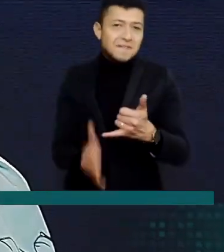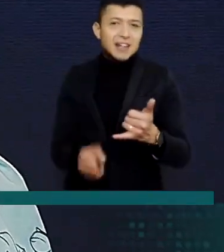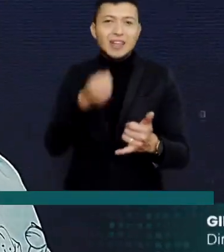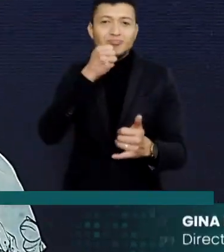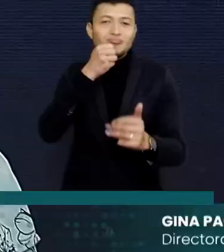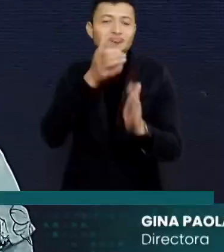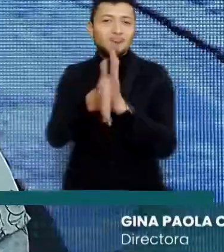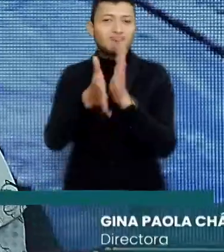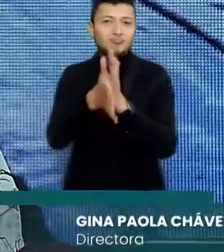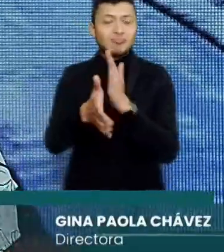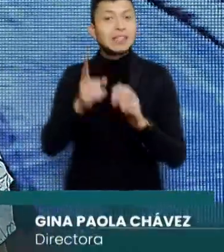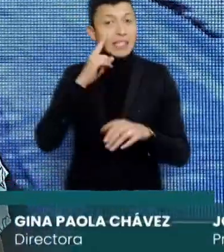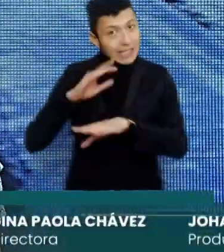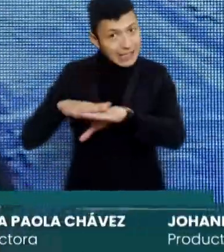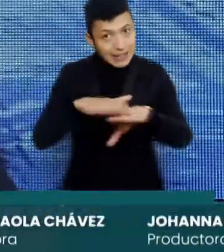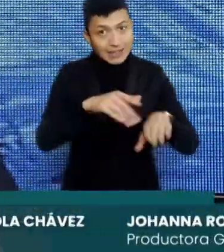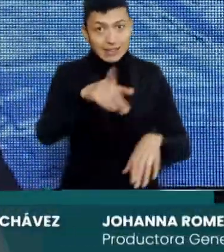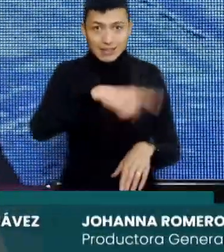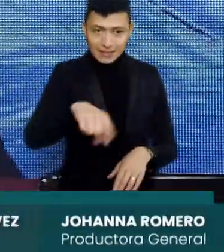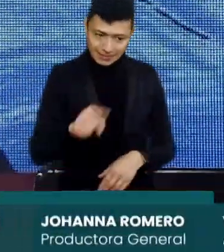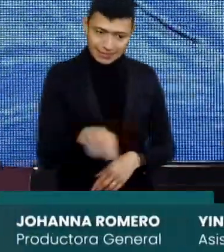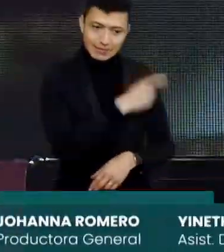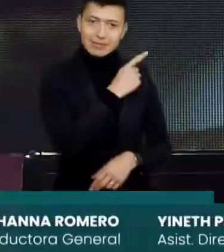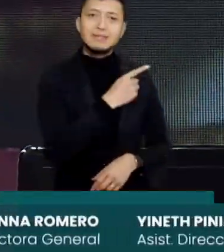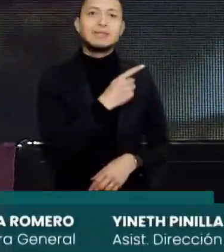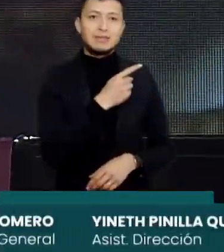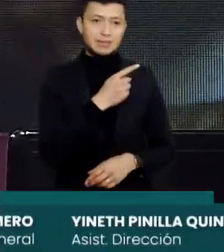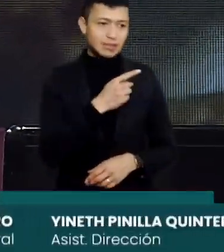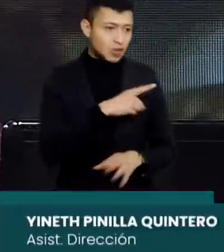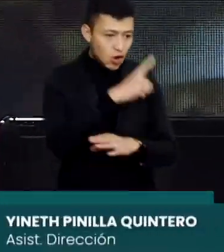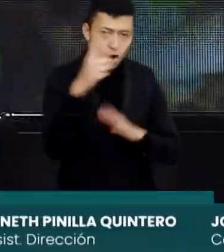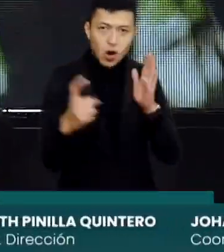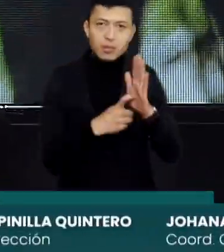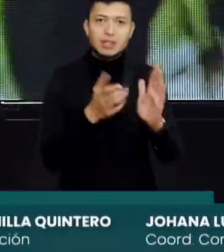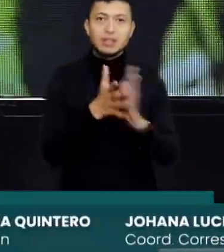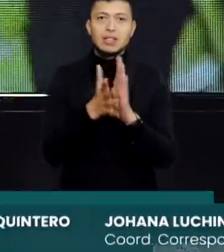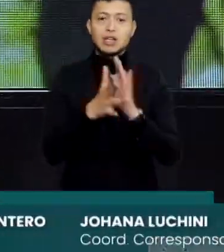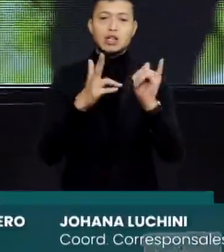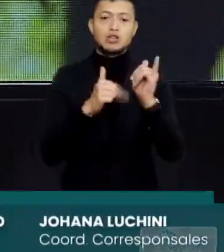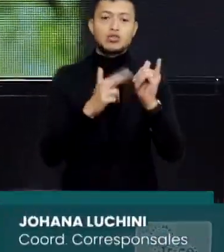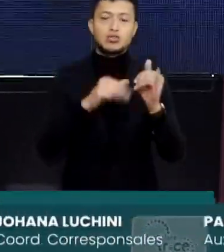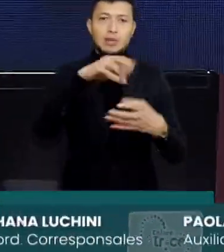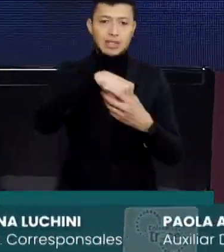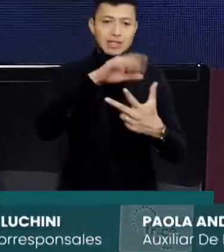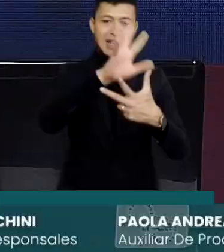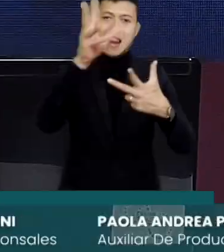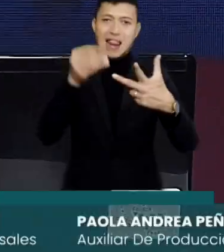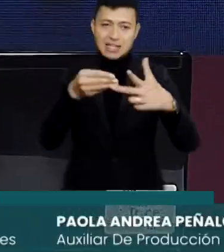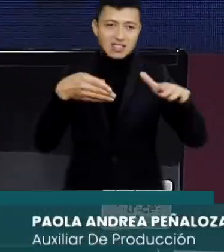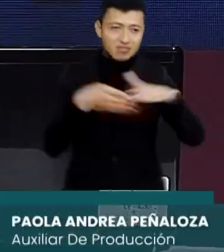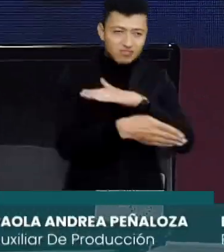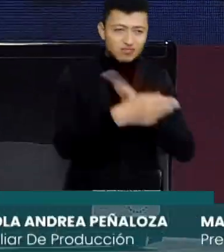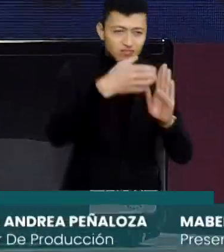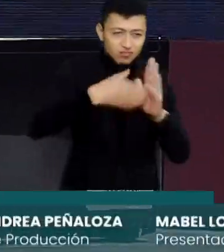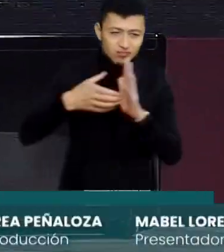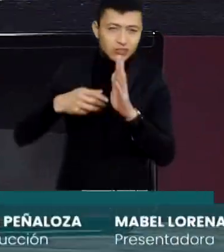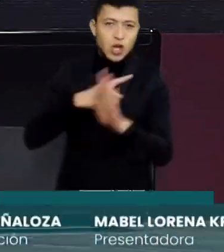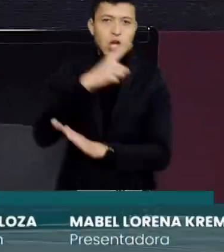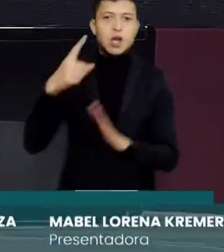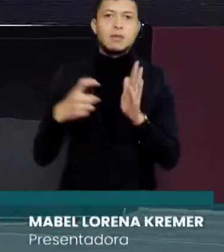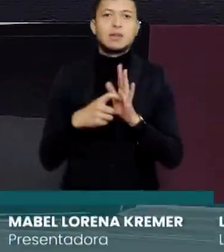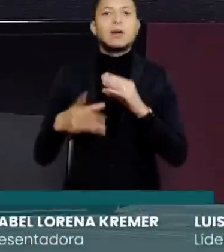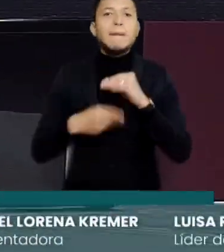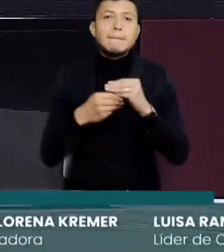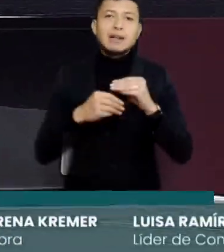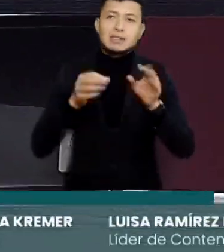Llegamos al final de la emisión, pero los invitamos a conocer todas nuestras emisiones en nuestro canal de YouTube Enlace 13 y también a contarnos lo que